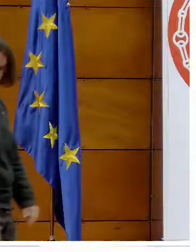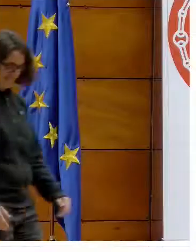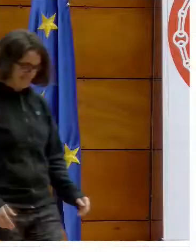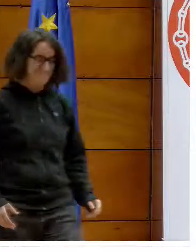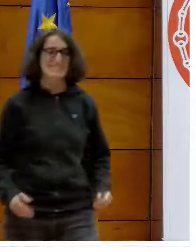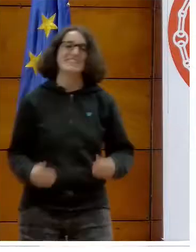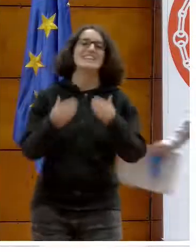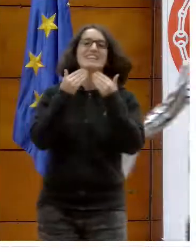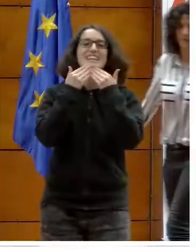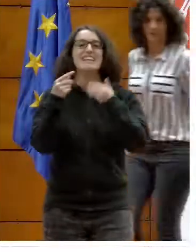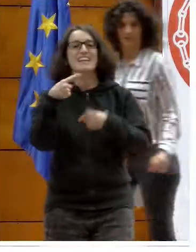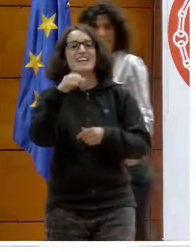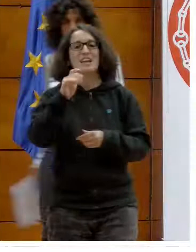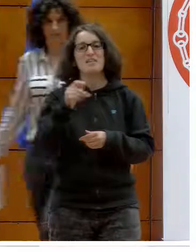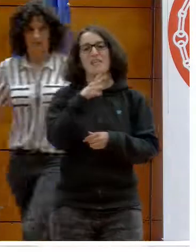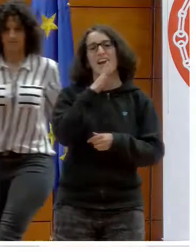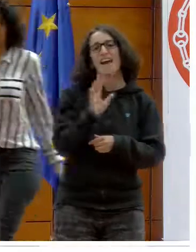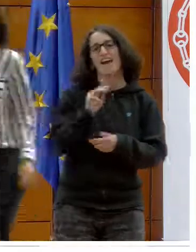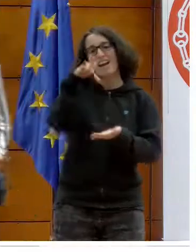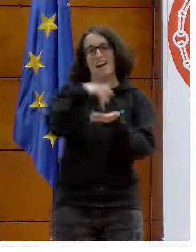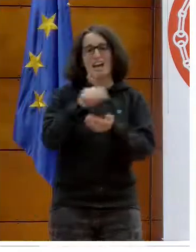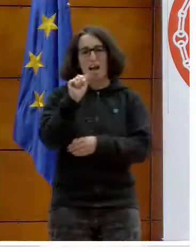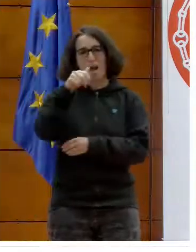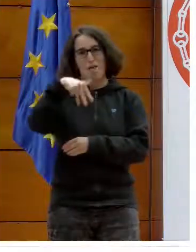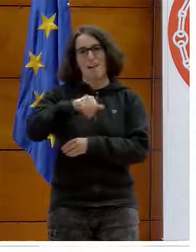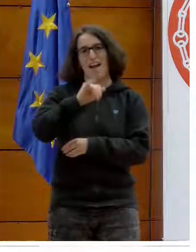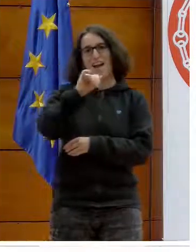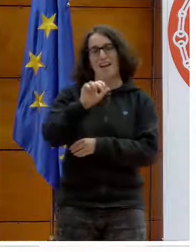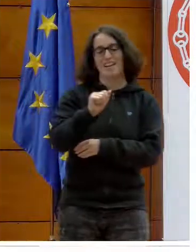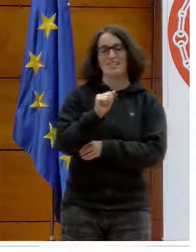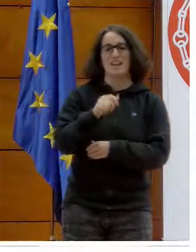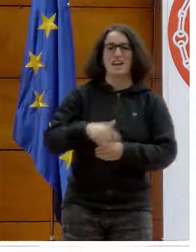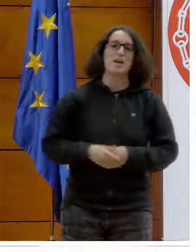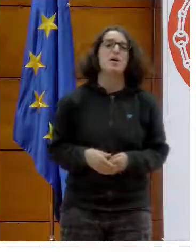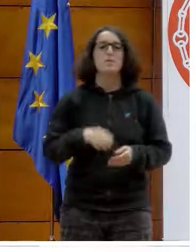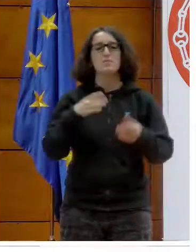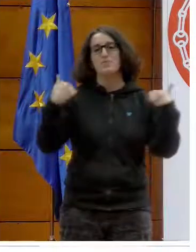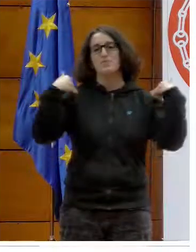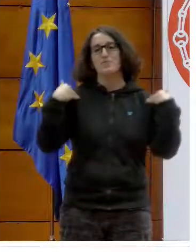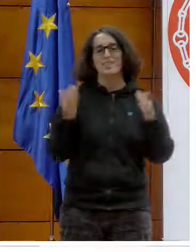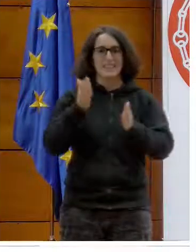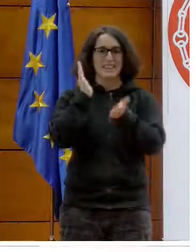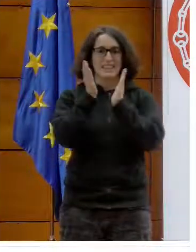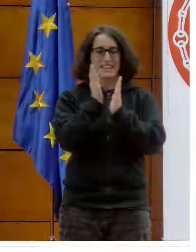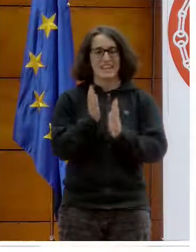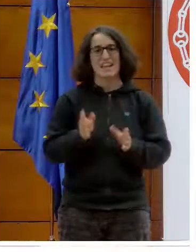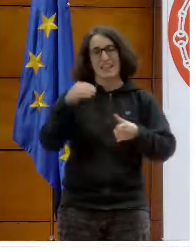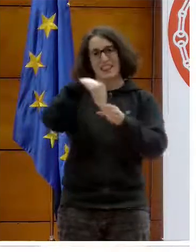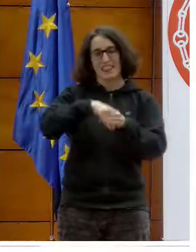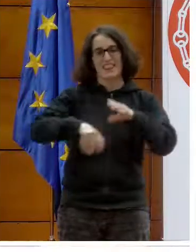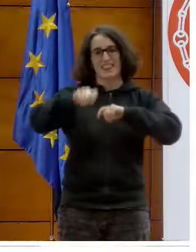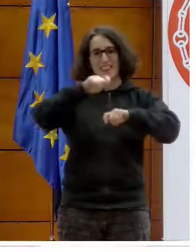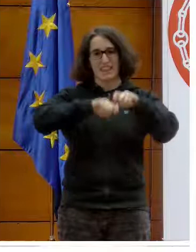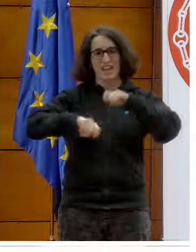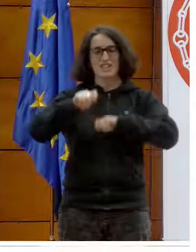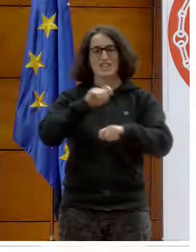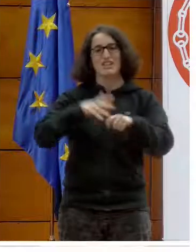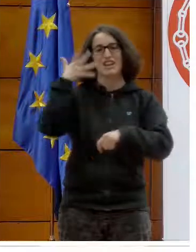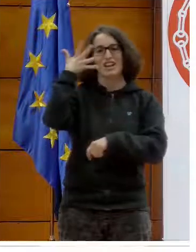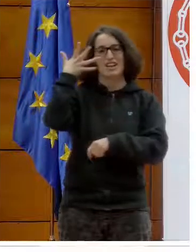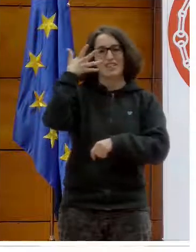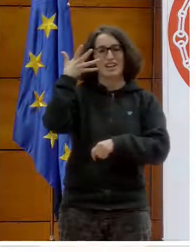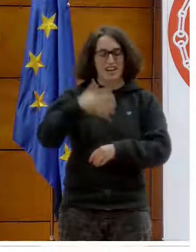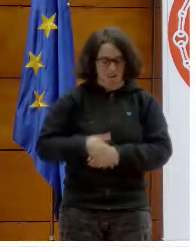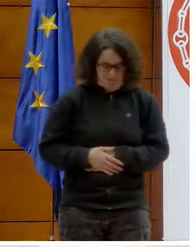Presento a Maya Guasayesa, fisioterapeuta de neurorehabilitación de ADACEN también, de la Asociación de Daño Cerebral en Navarra,